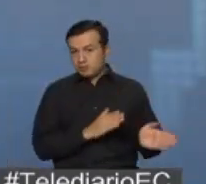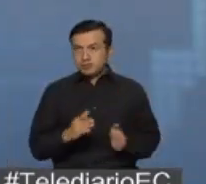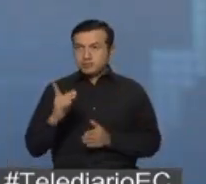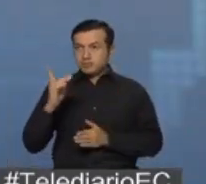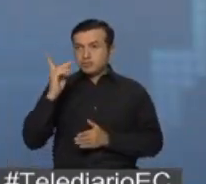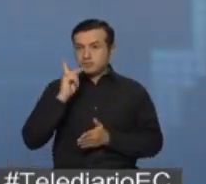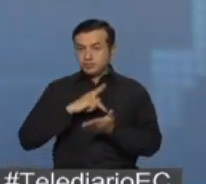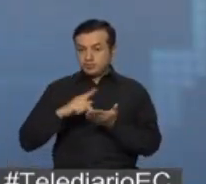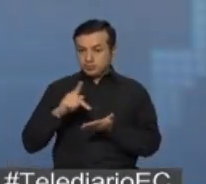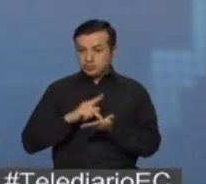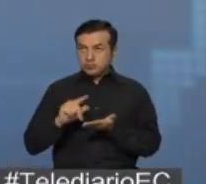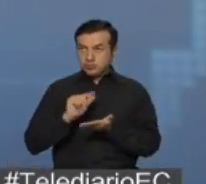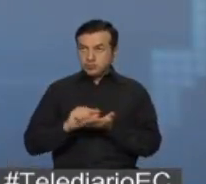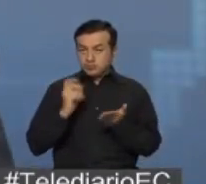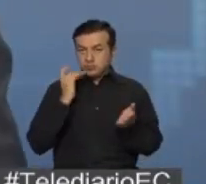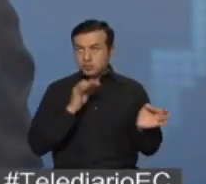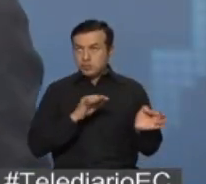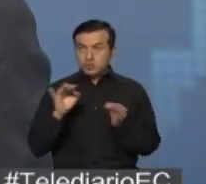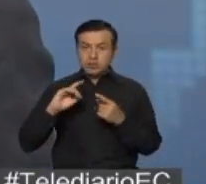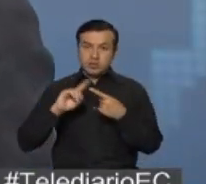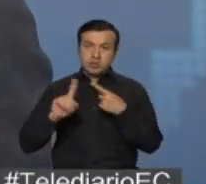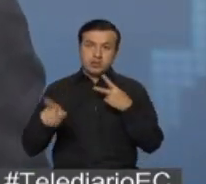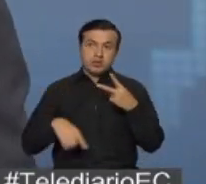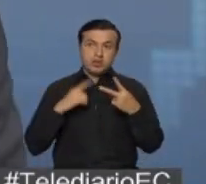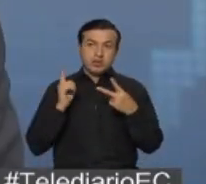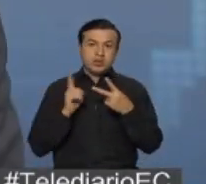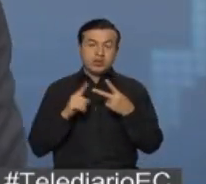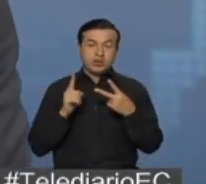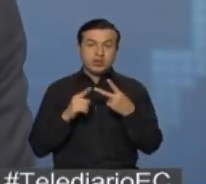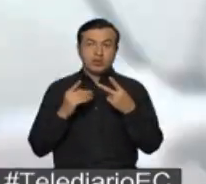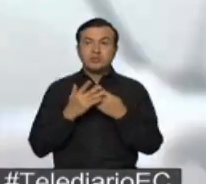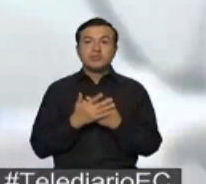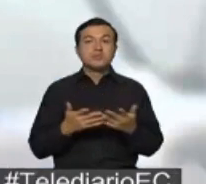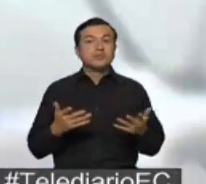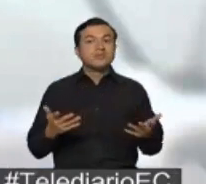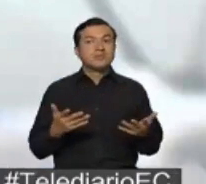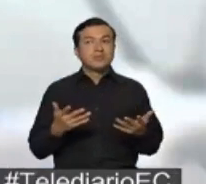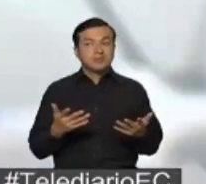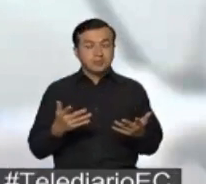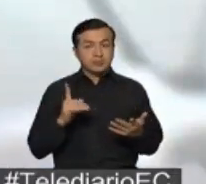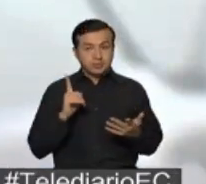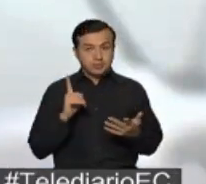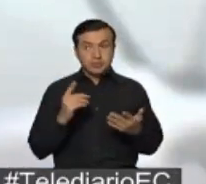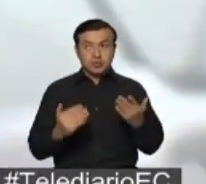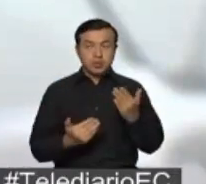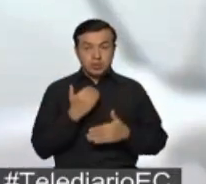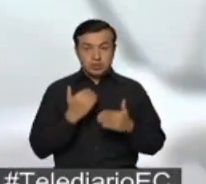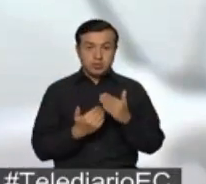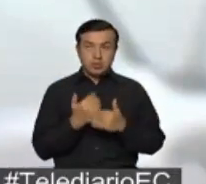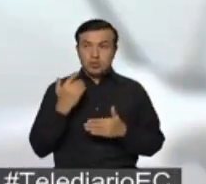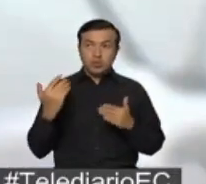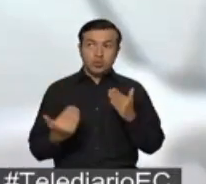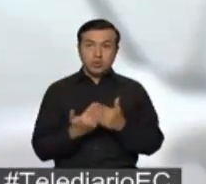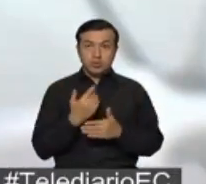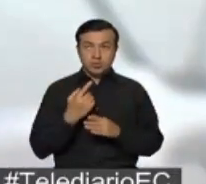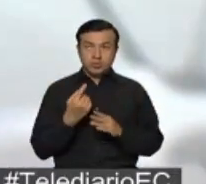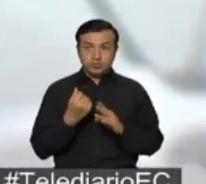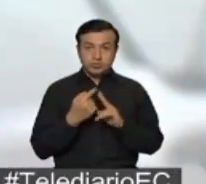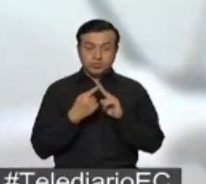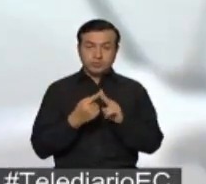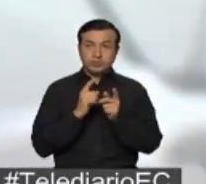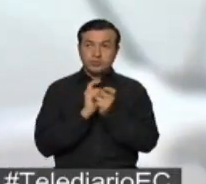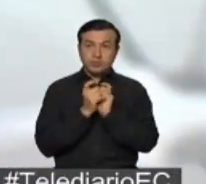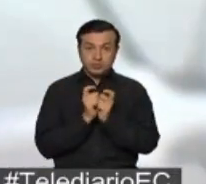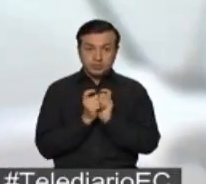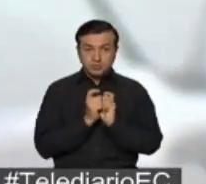pagos de créditos como primer punto segundo primer punto el segundo punto es algo muy novedoso es el nuevo producto de